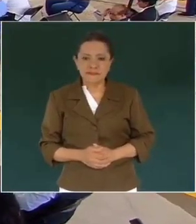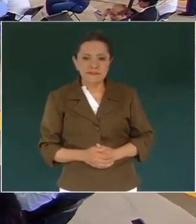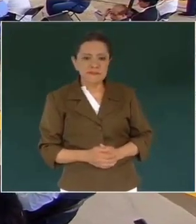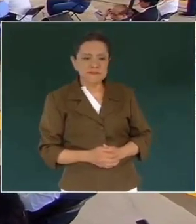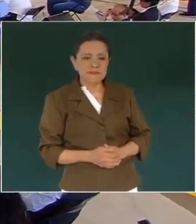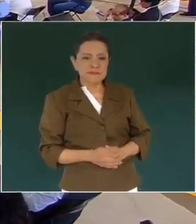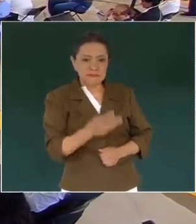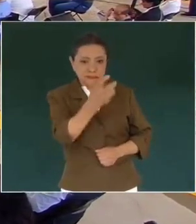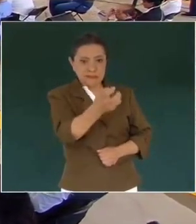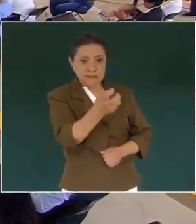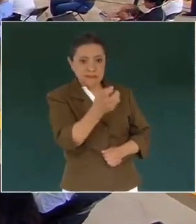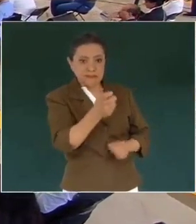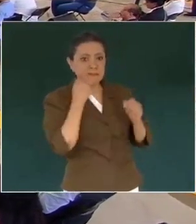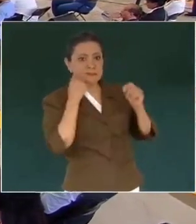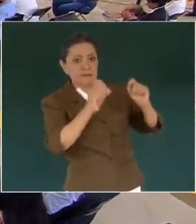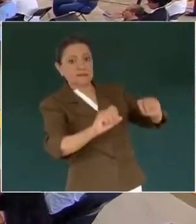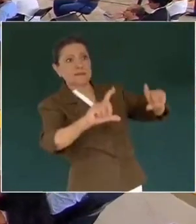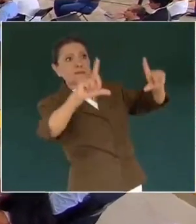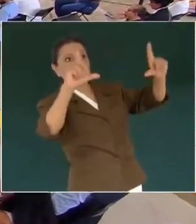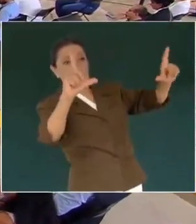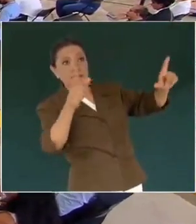Este es